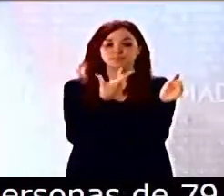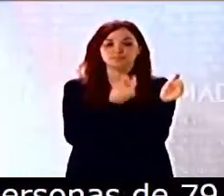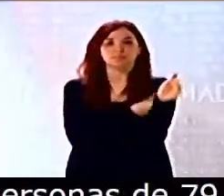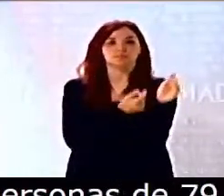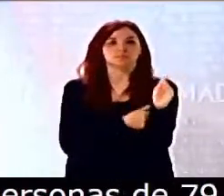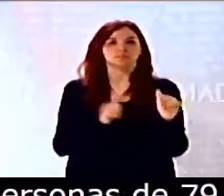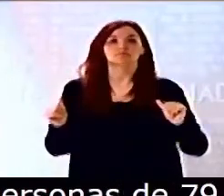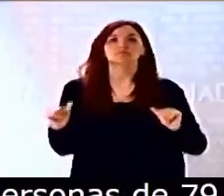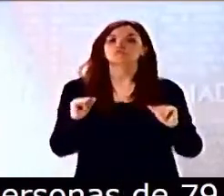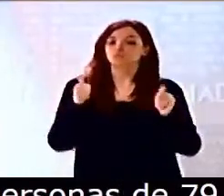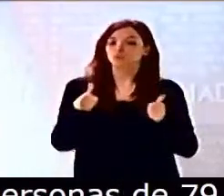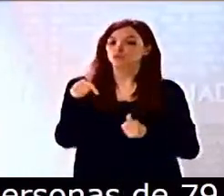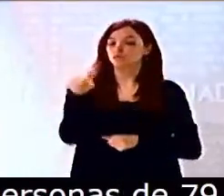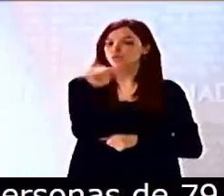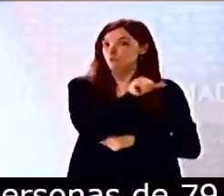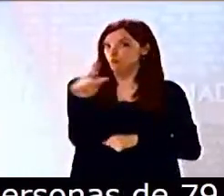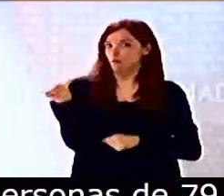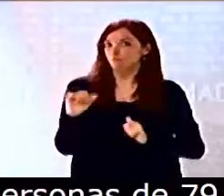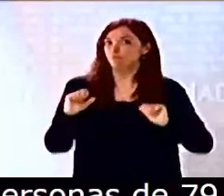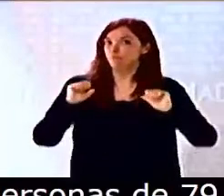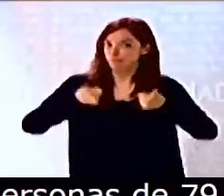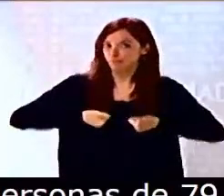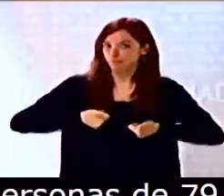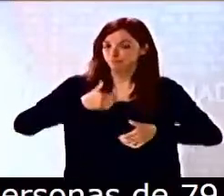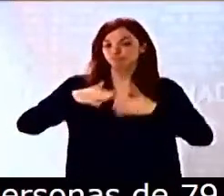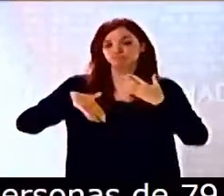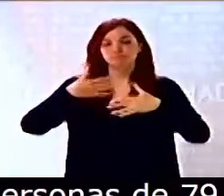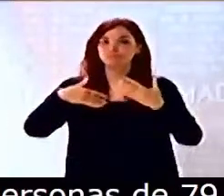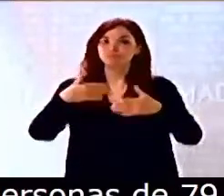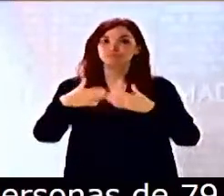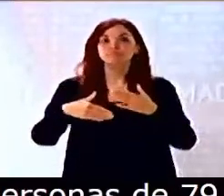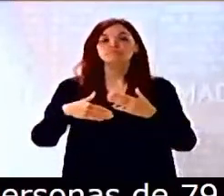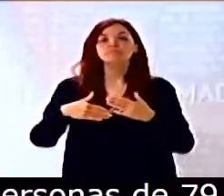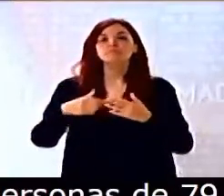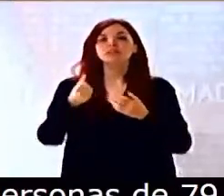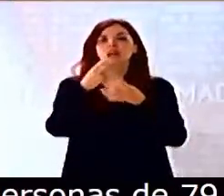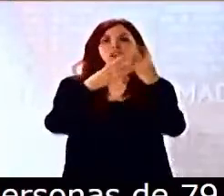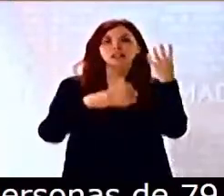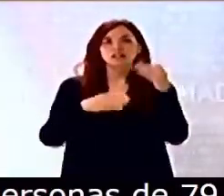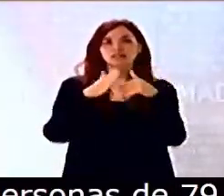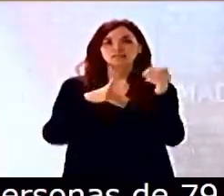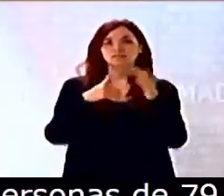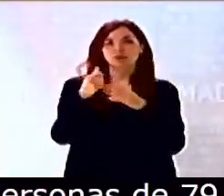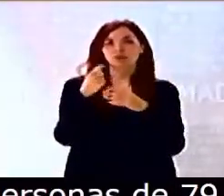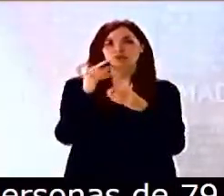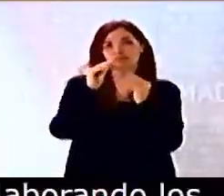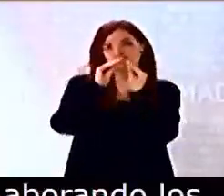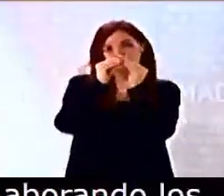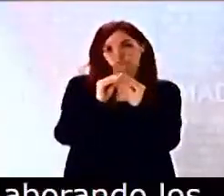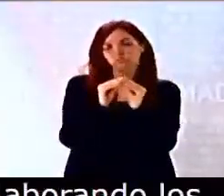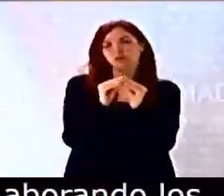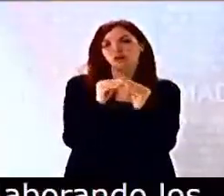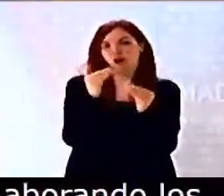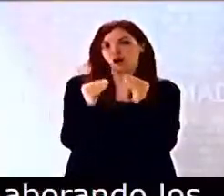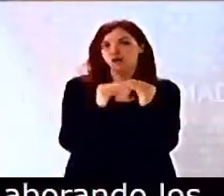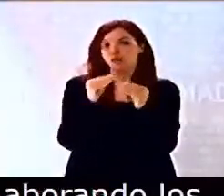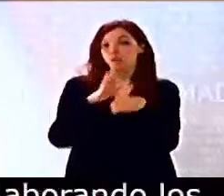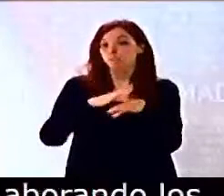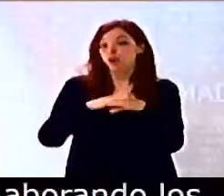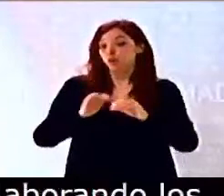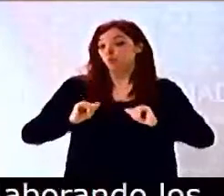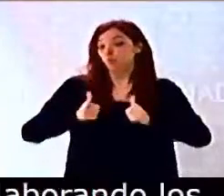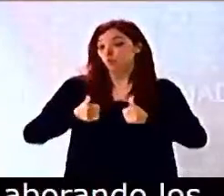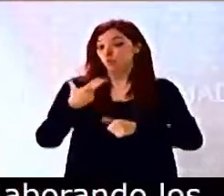de esta semana, y se están elaborando los listados y depurando los listados para comenzar a